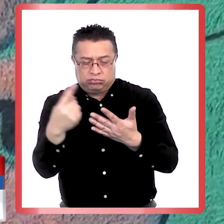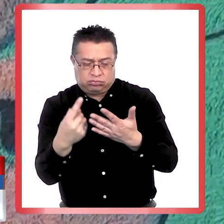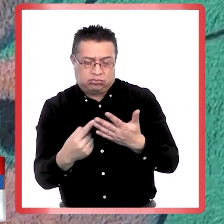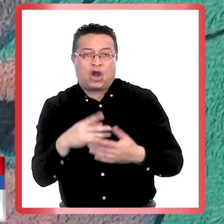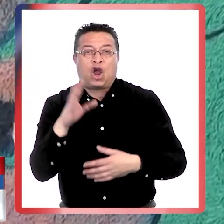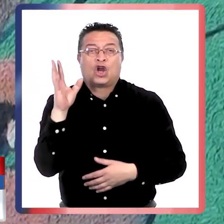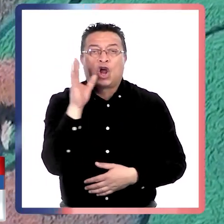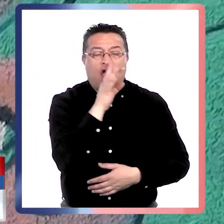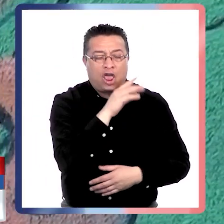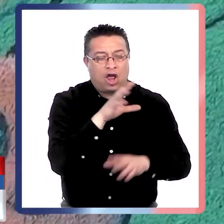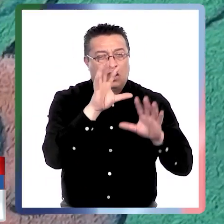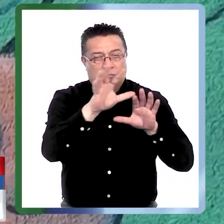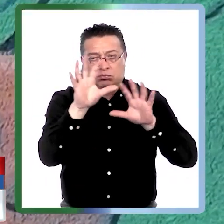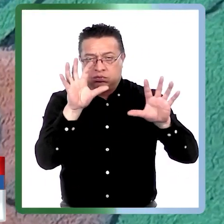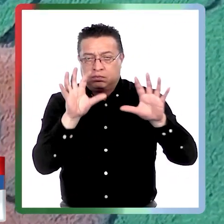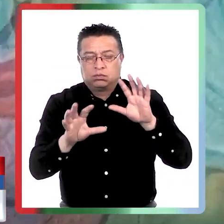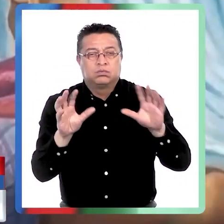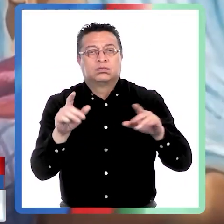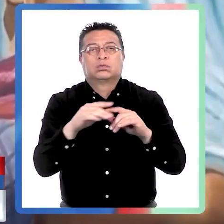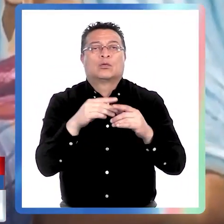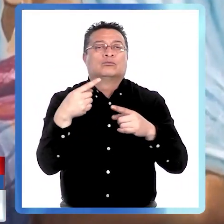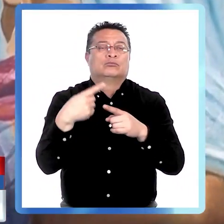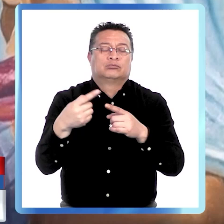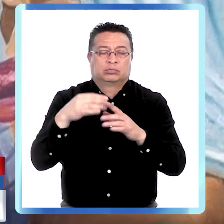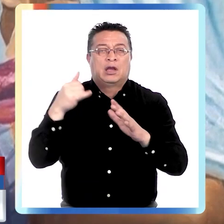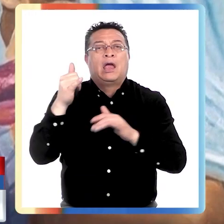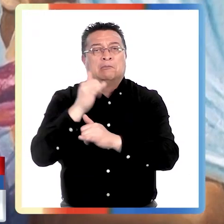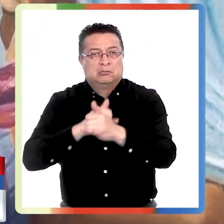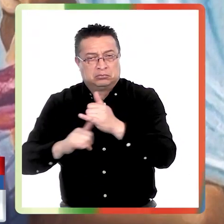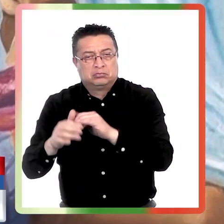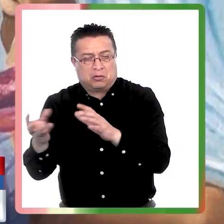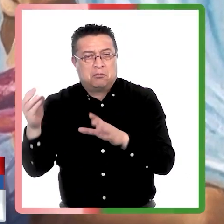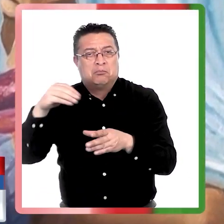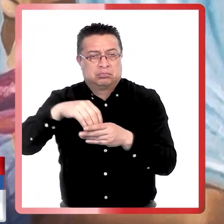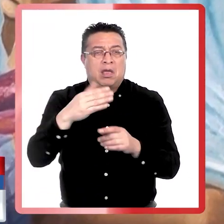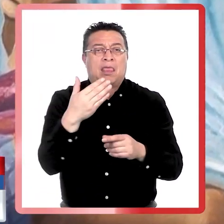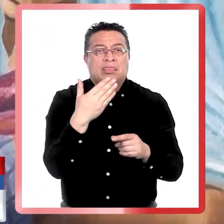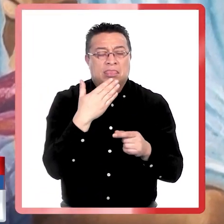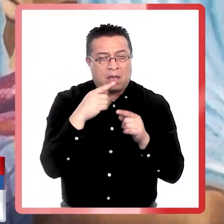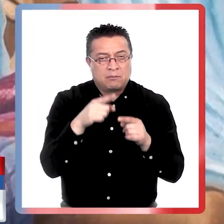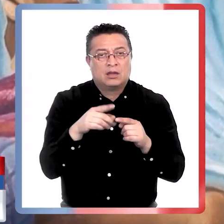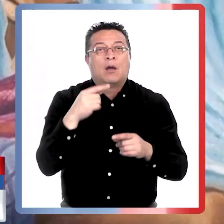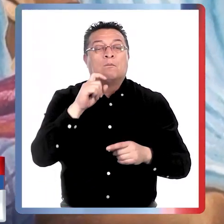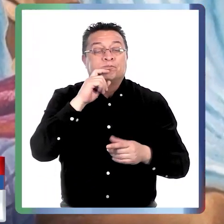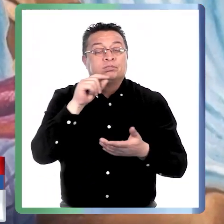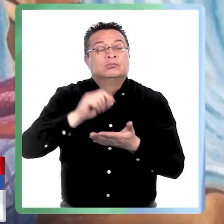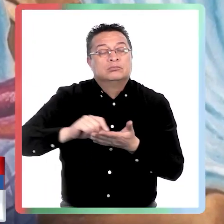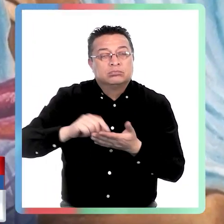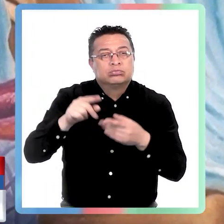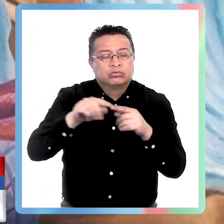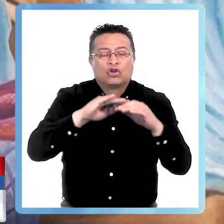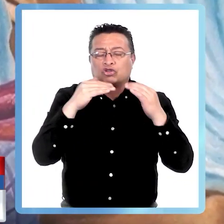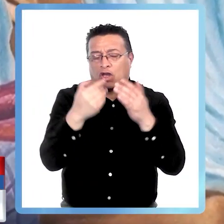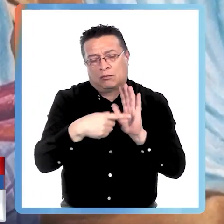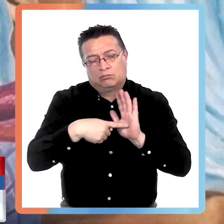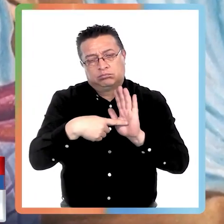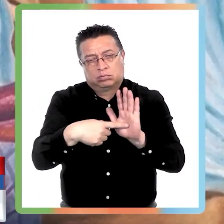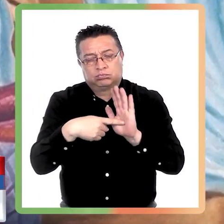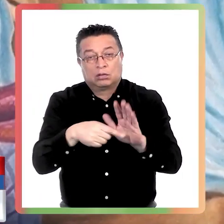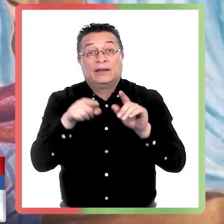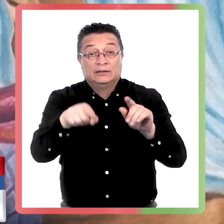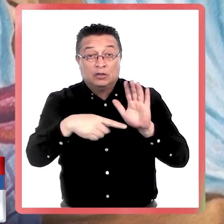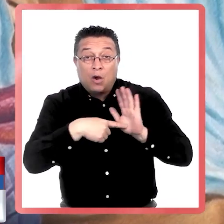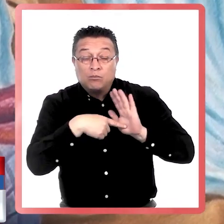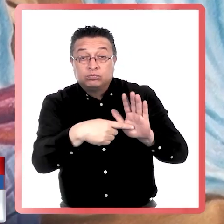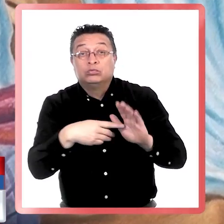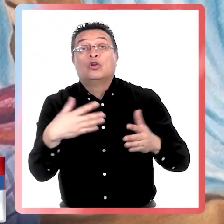todo color, piezas gráficas, editoriales, multimedia, ilustraciones originales, autorales, entre otras piezas.